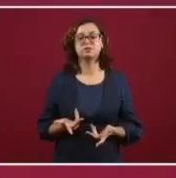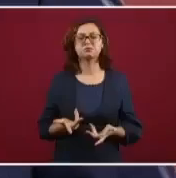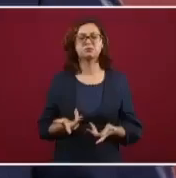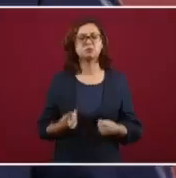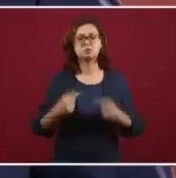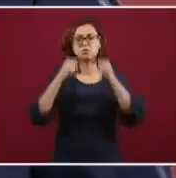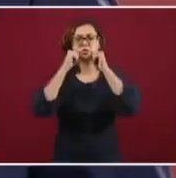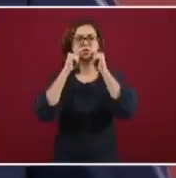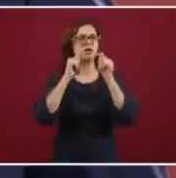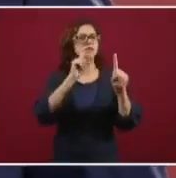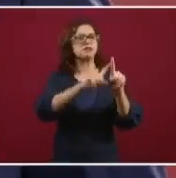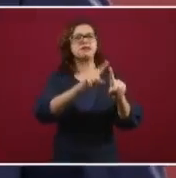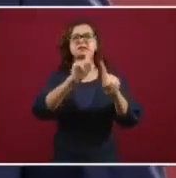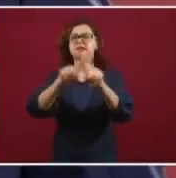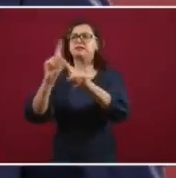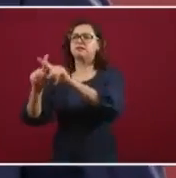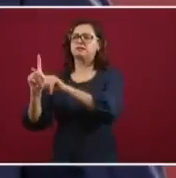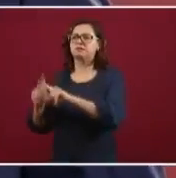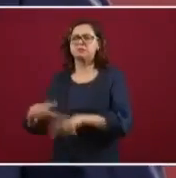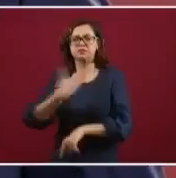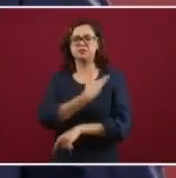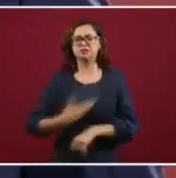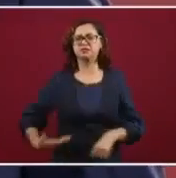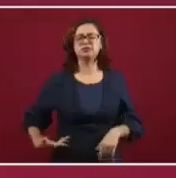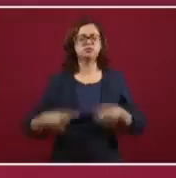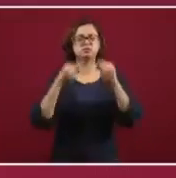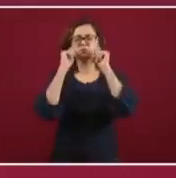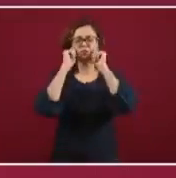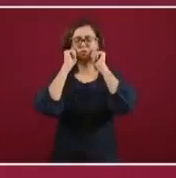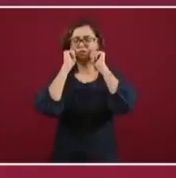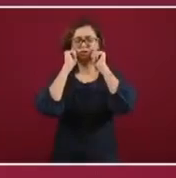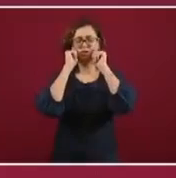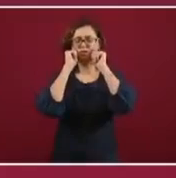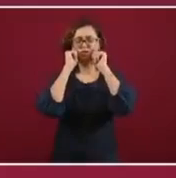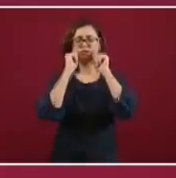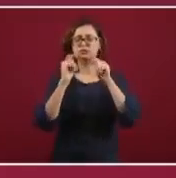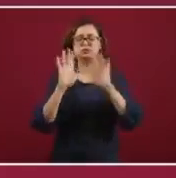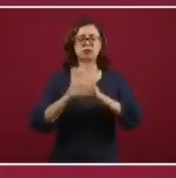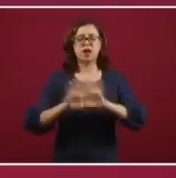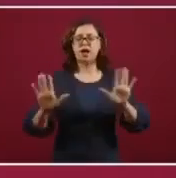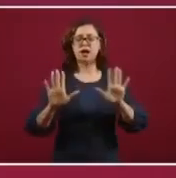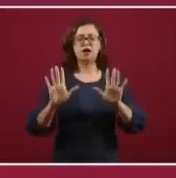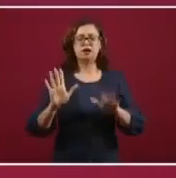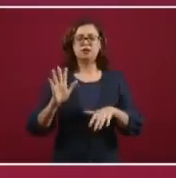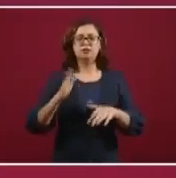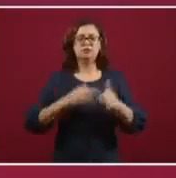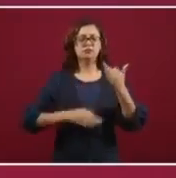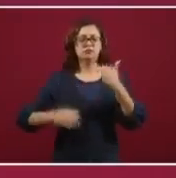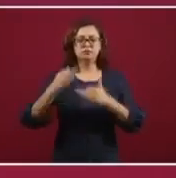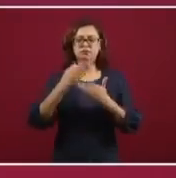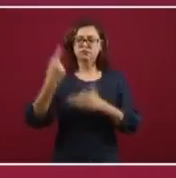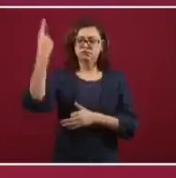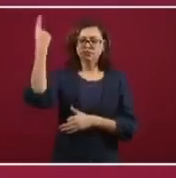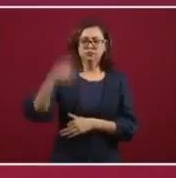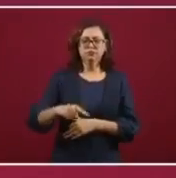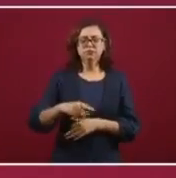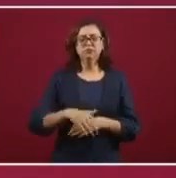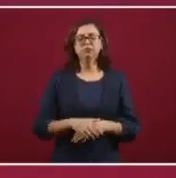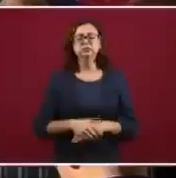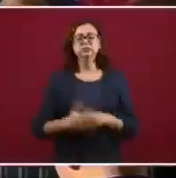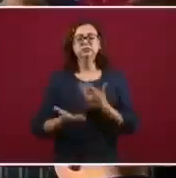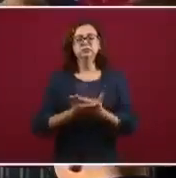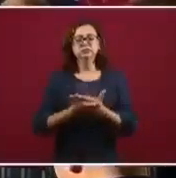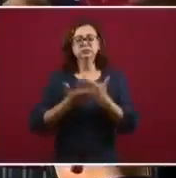estuviese quien estuviese en la presidencia, era como la forma de actuar. Ahora